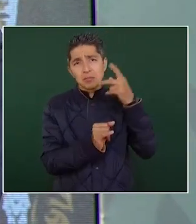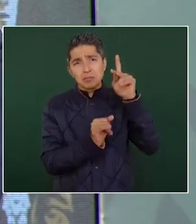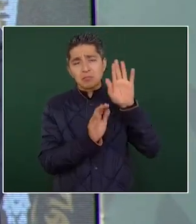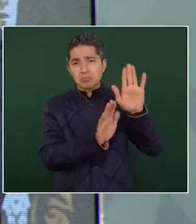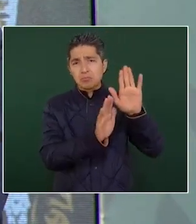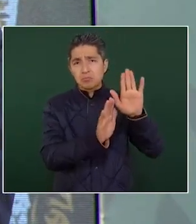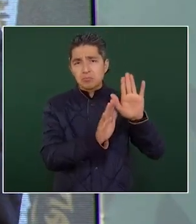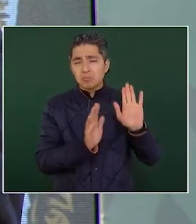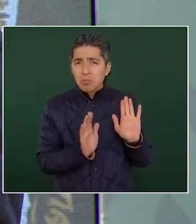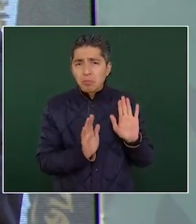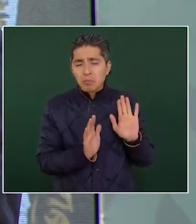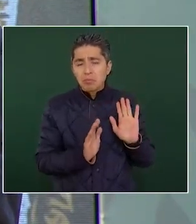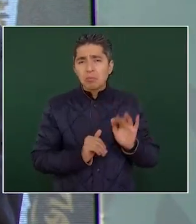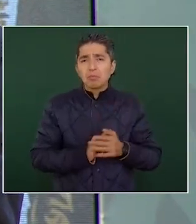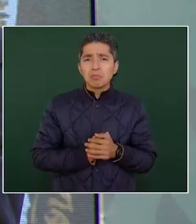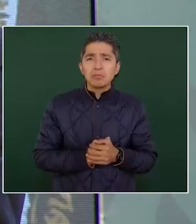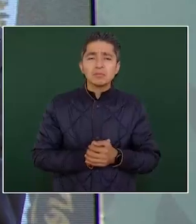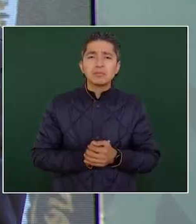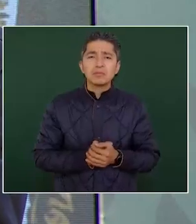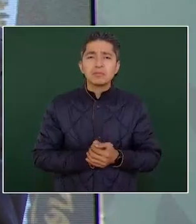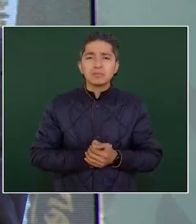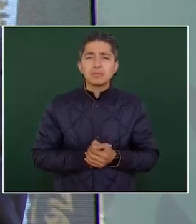soberano,